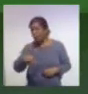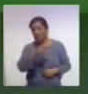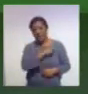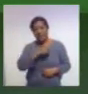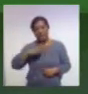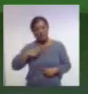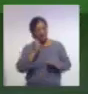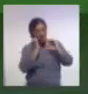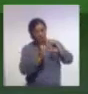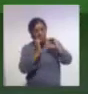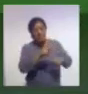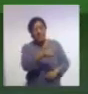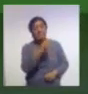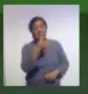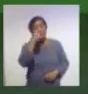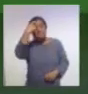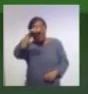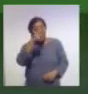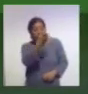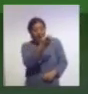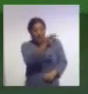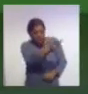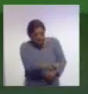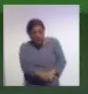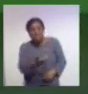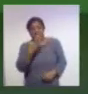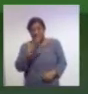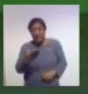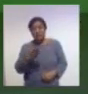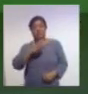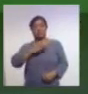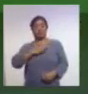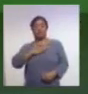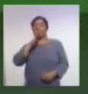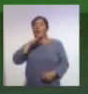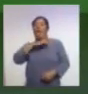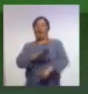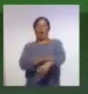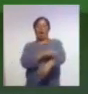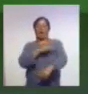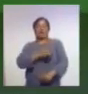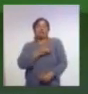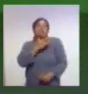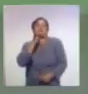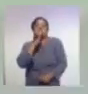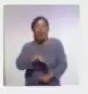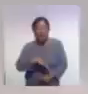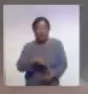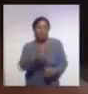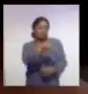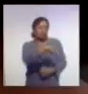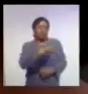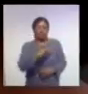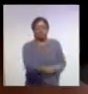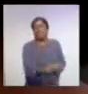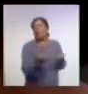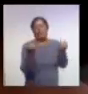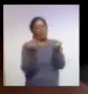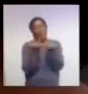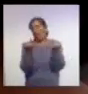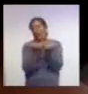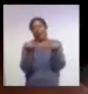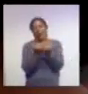estar bien en ese entorno. Si nosotros estamos mal emocionalmente, obviamente nuestros niños van a estar mal. Como parte